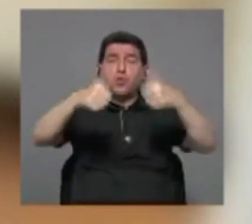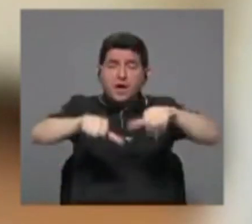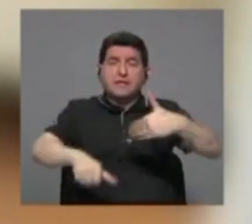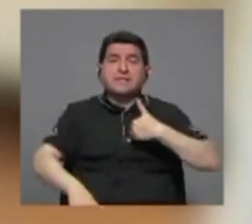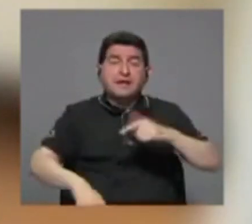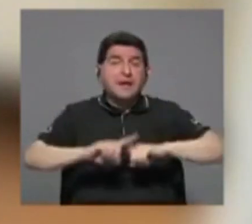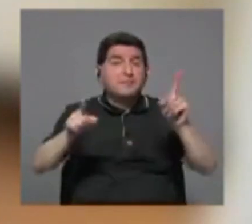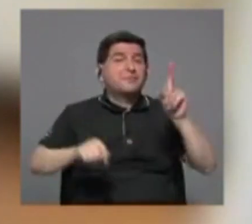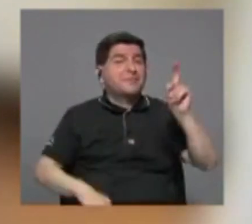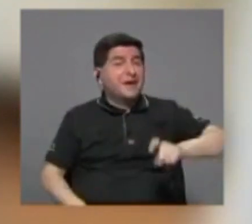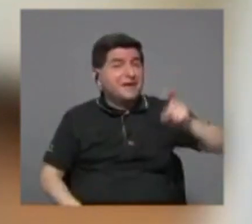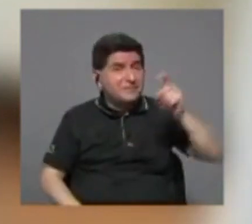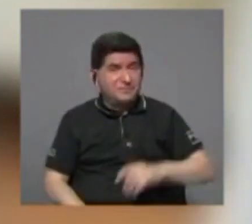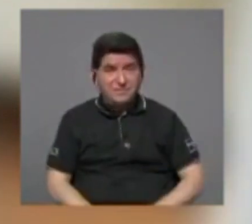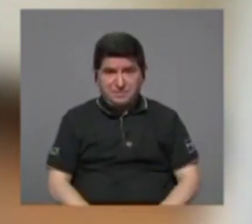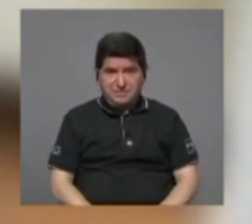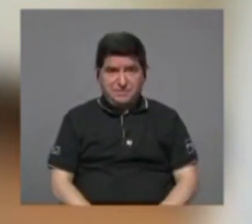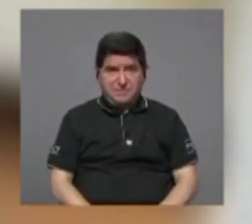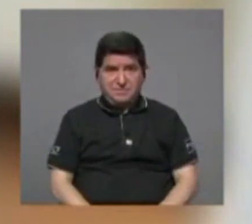pero requiere